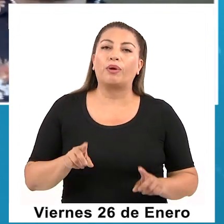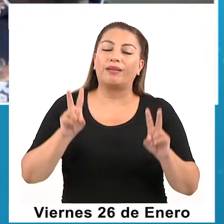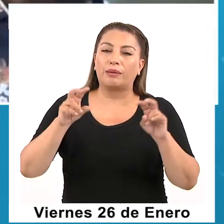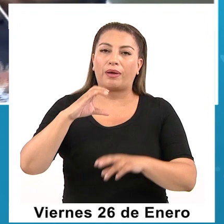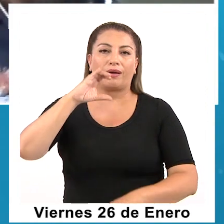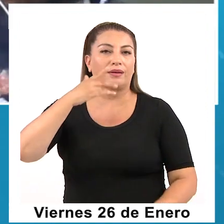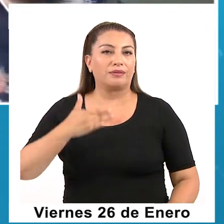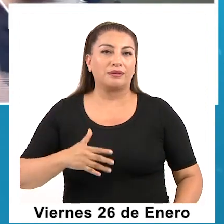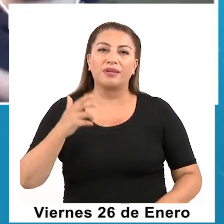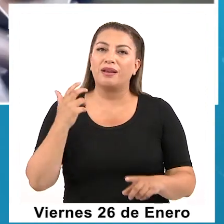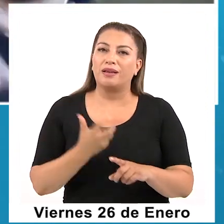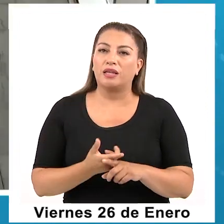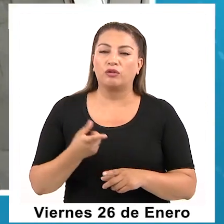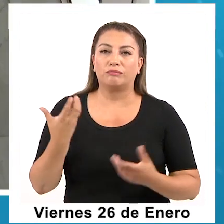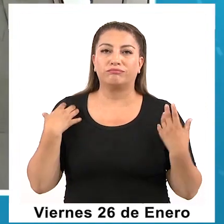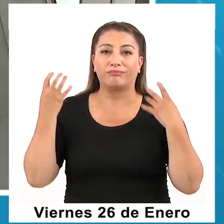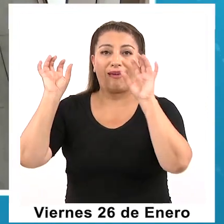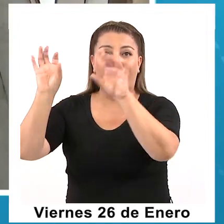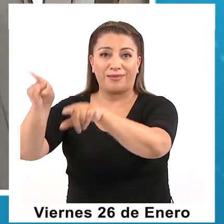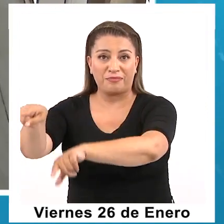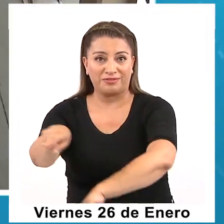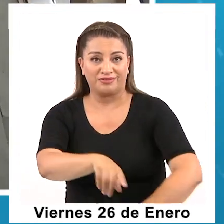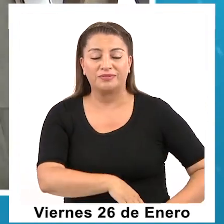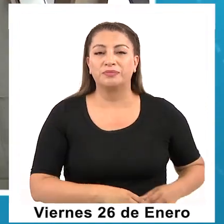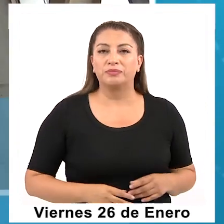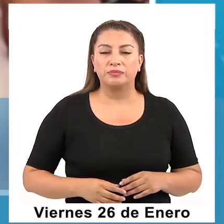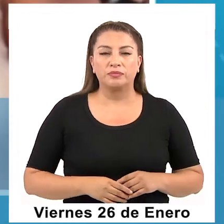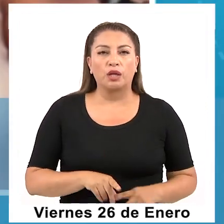características de los delitos que se le están imputando. Ok, mira,